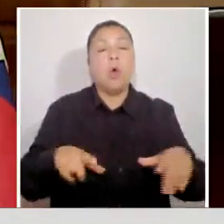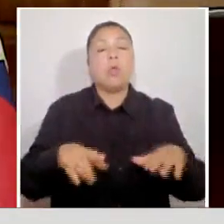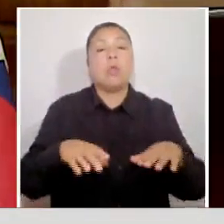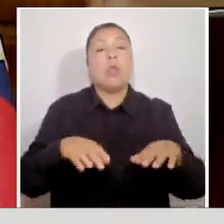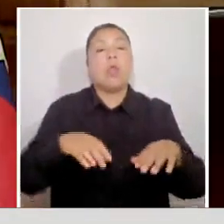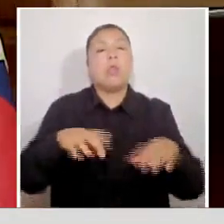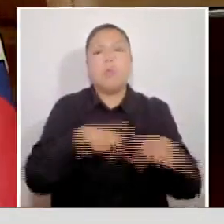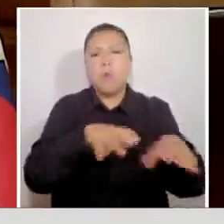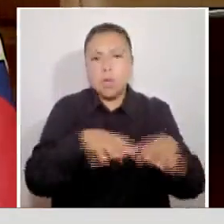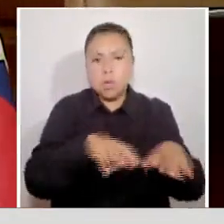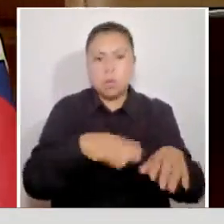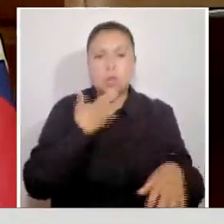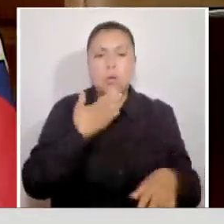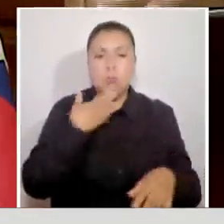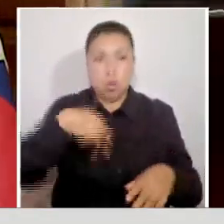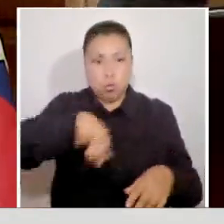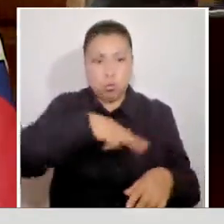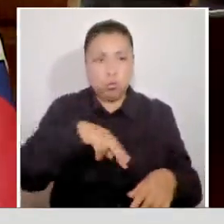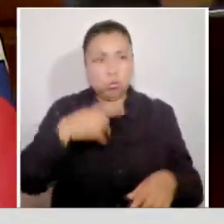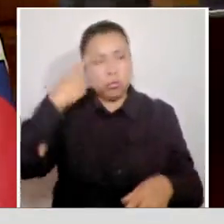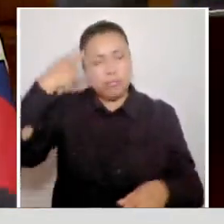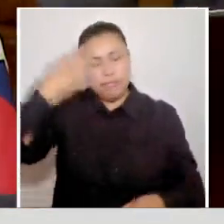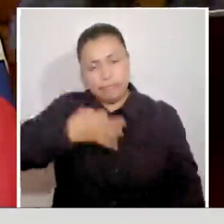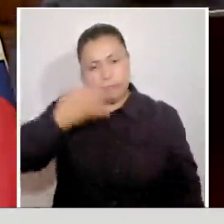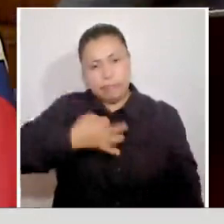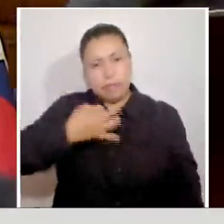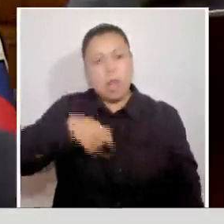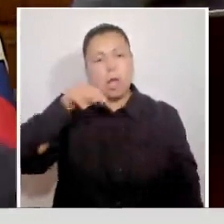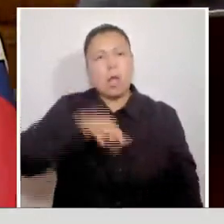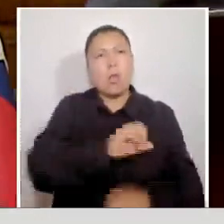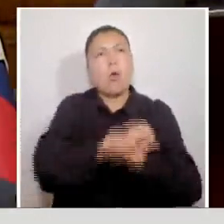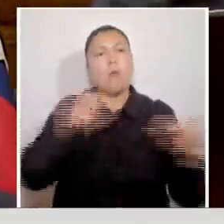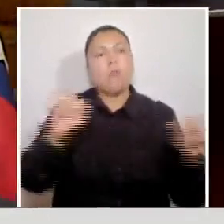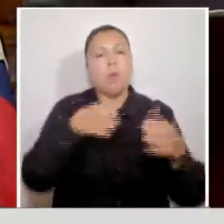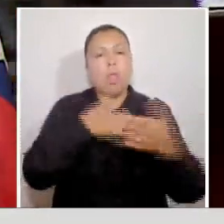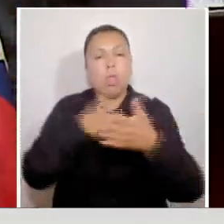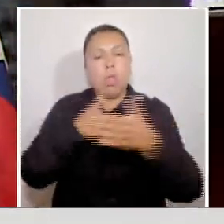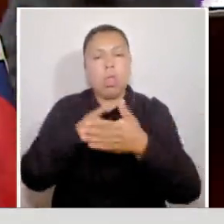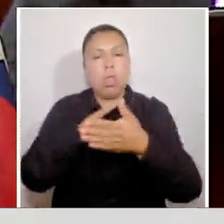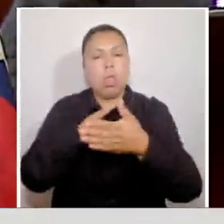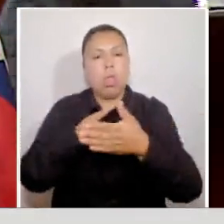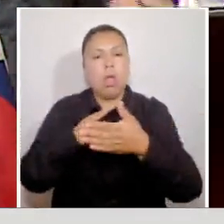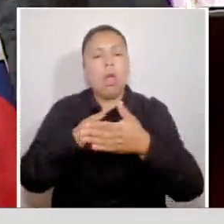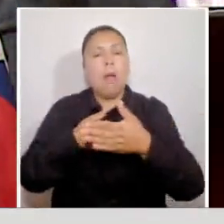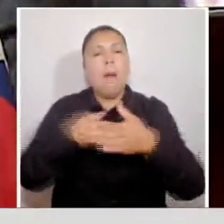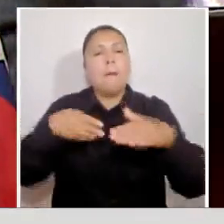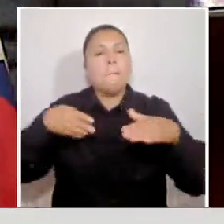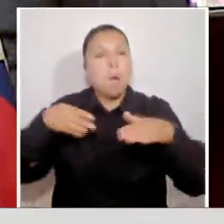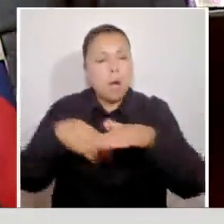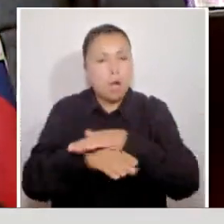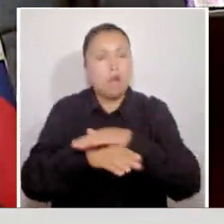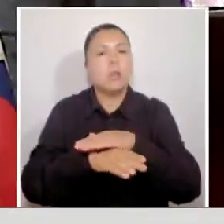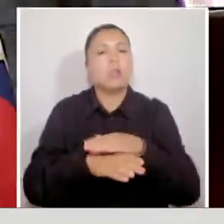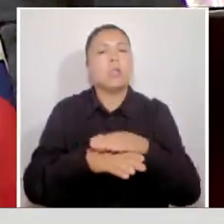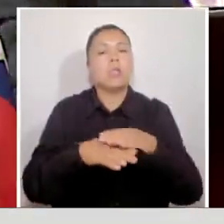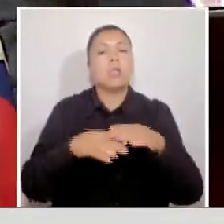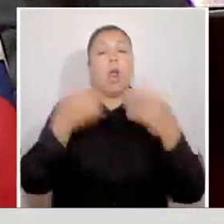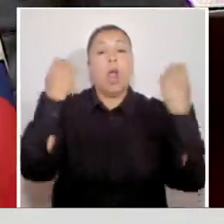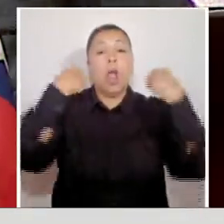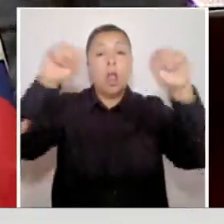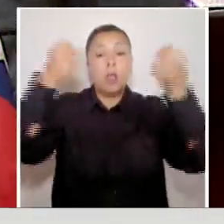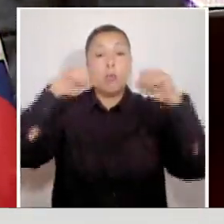en la práctica nosotros Hemos llegado a la convicción que aquí no pueden existir barreras de entrada para la práctica del deporte Este no es un tema de